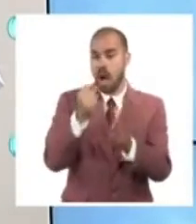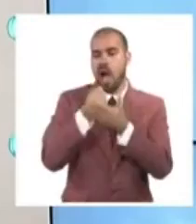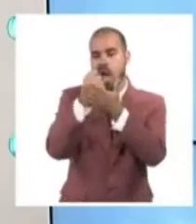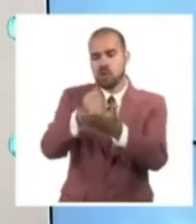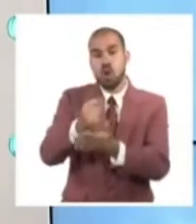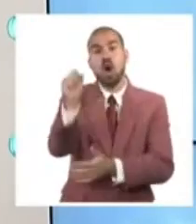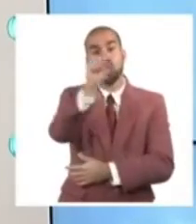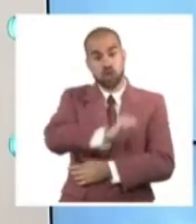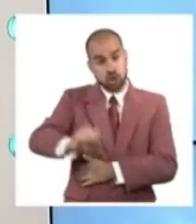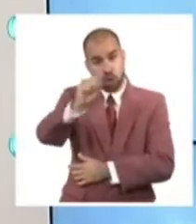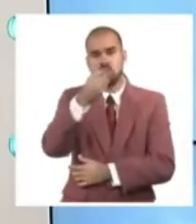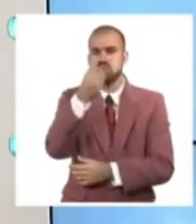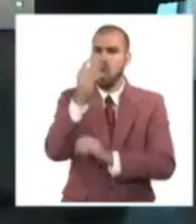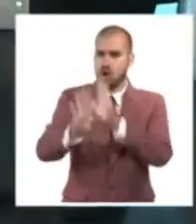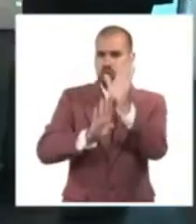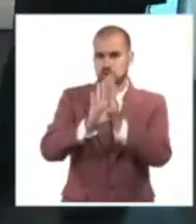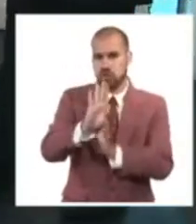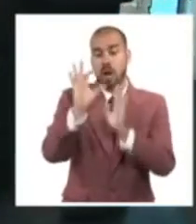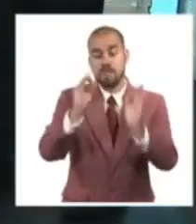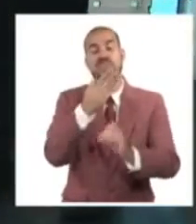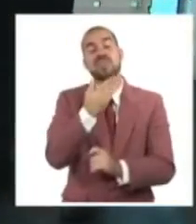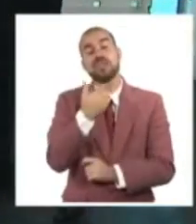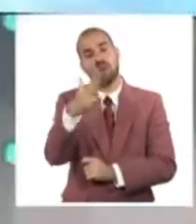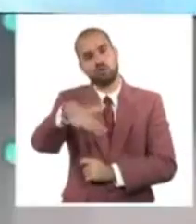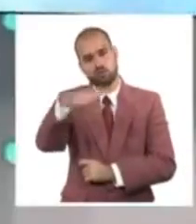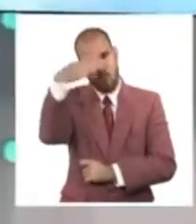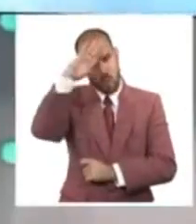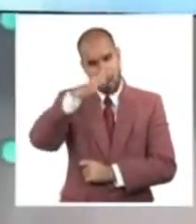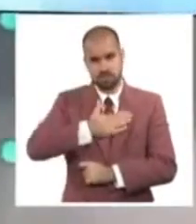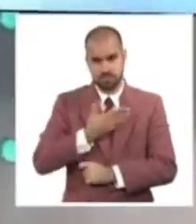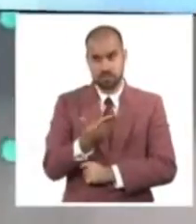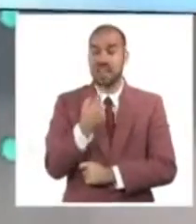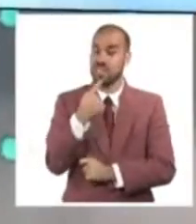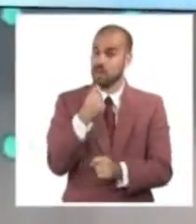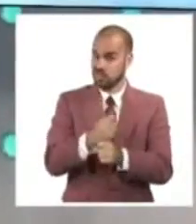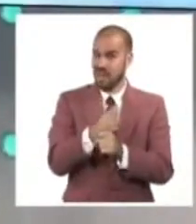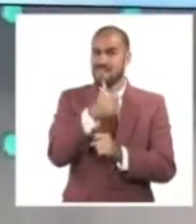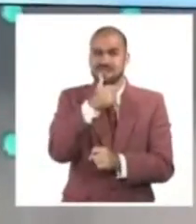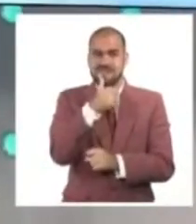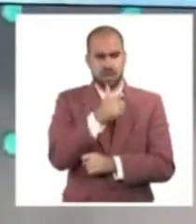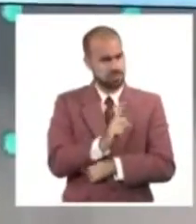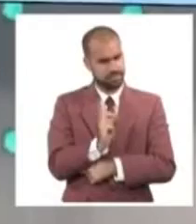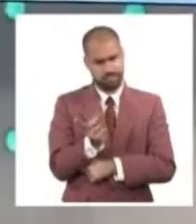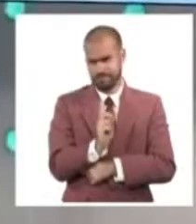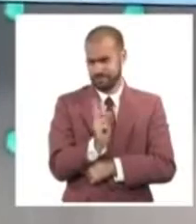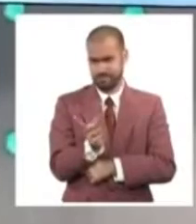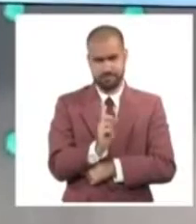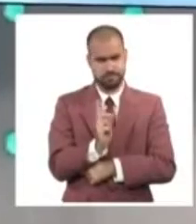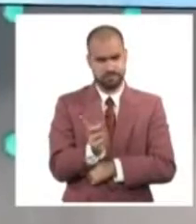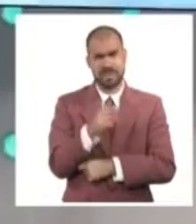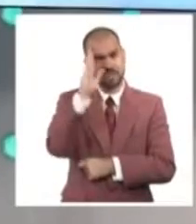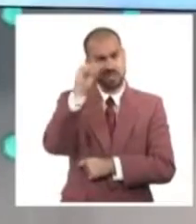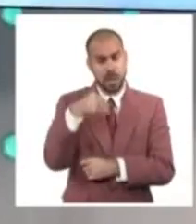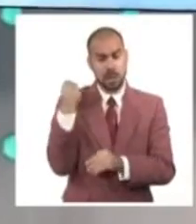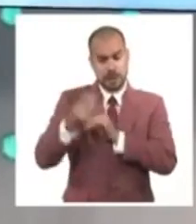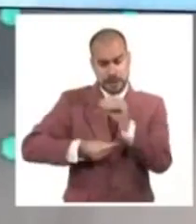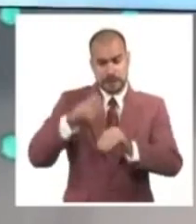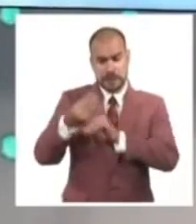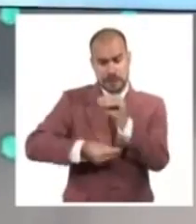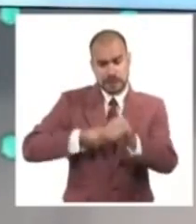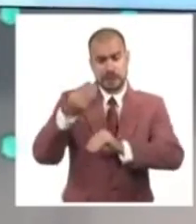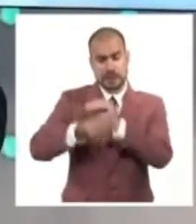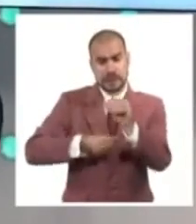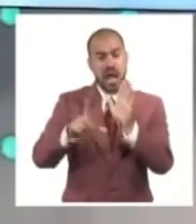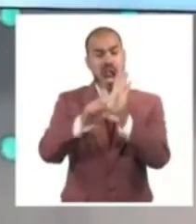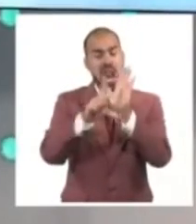próspero y sostenible que anhelamos todos los cubanos. Y la tarea no es fácil, realmente no es fácil, porque estamos hablando de transformaciones jurídicas en el